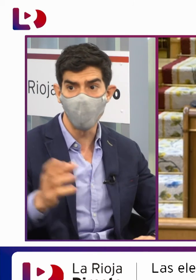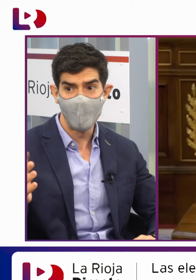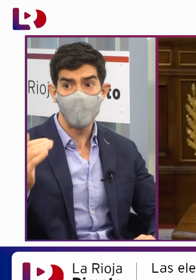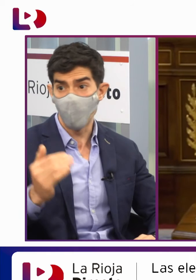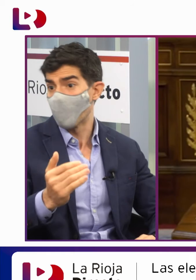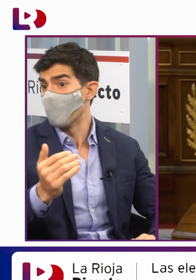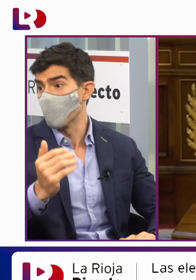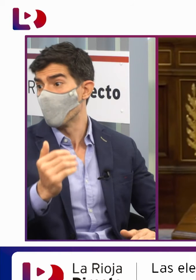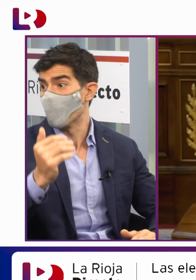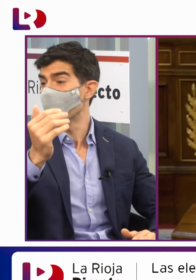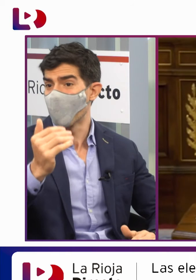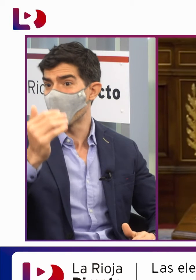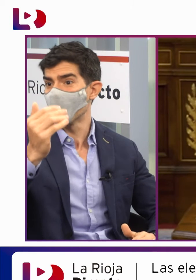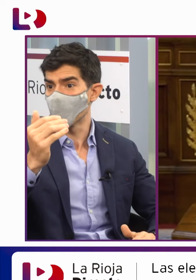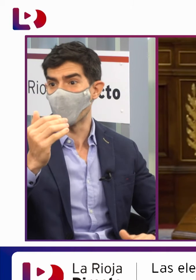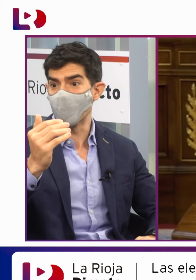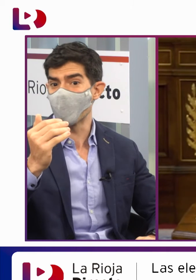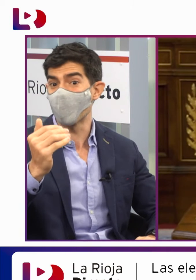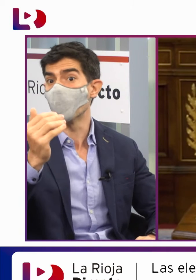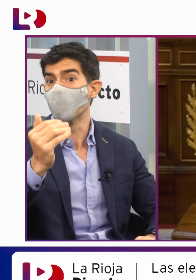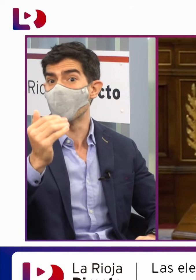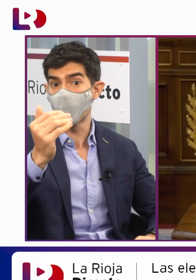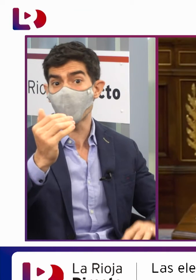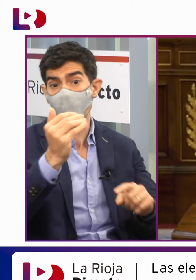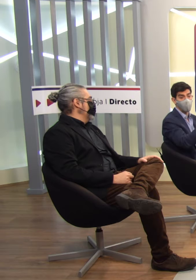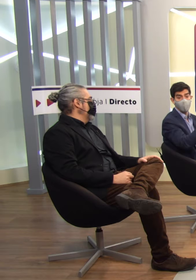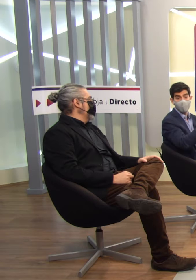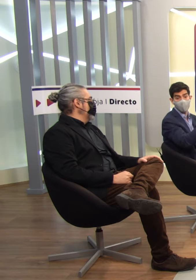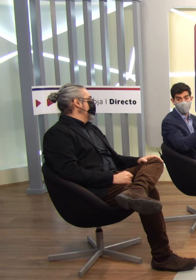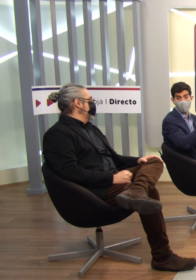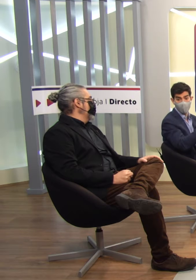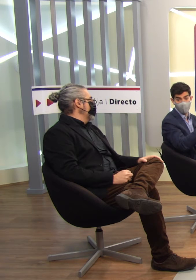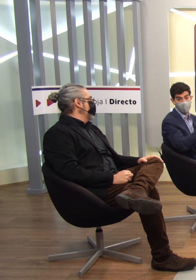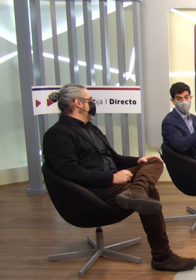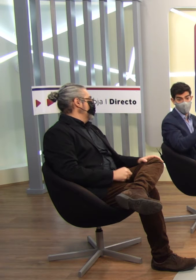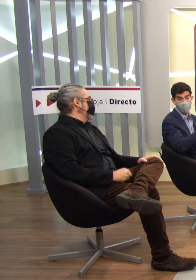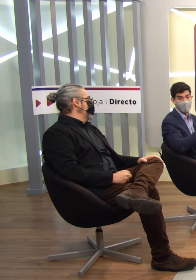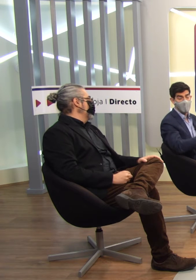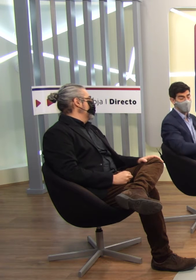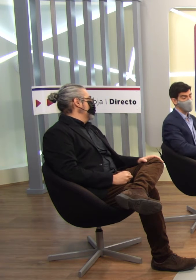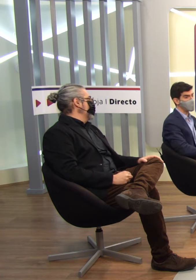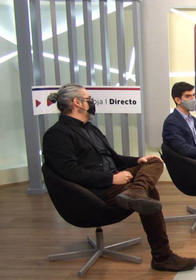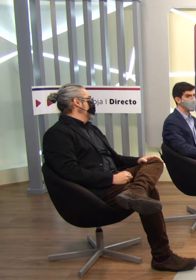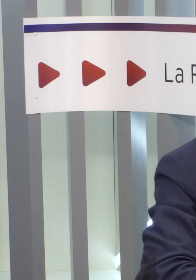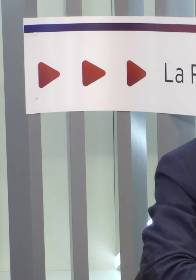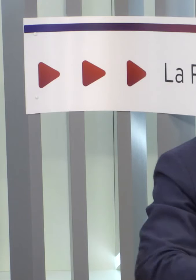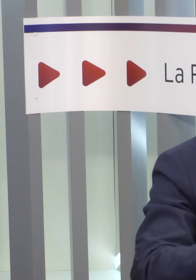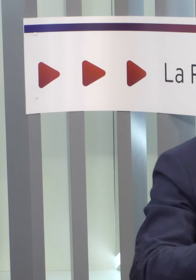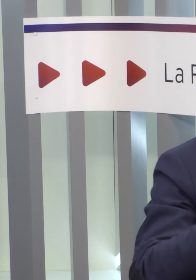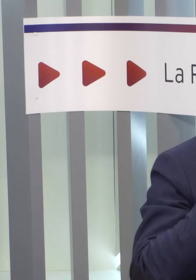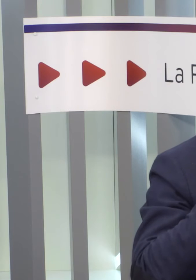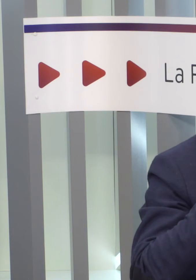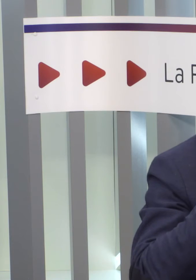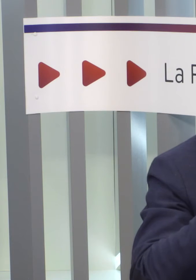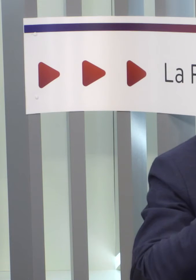todo porque Gabilondo no está, o sea, está llegando a un techo que incluso Iglesias también se lo está reduciendo. Hay